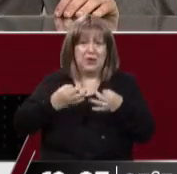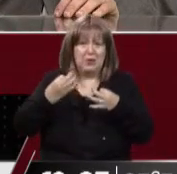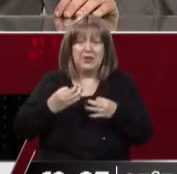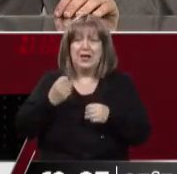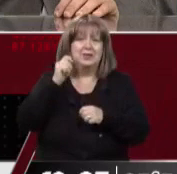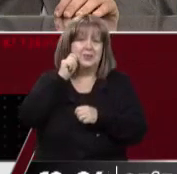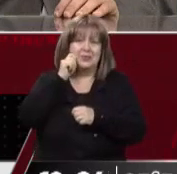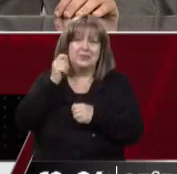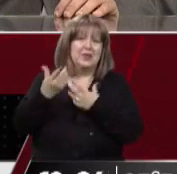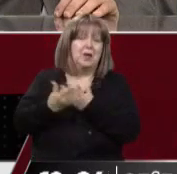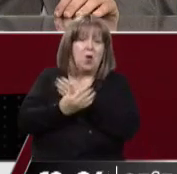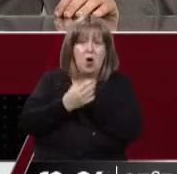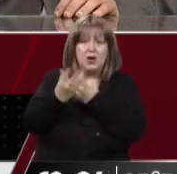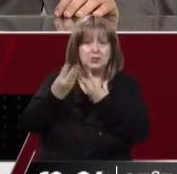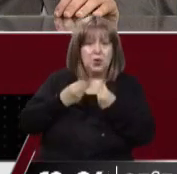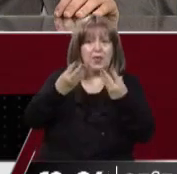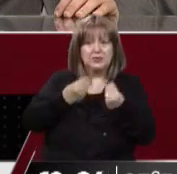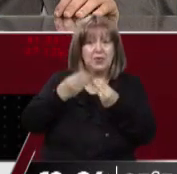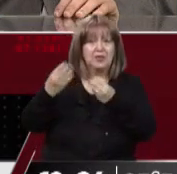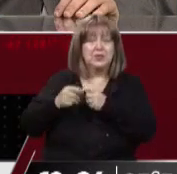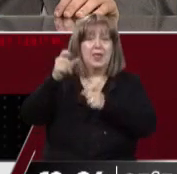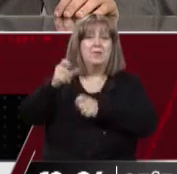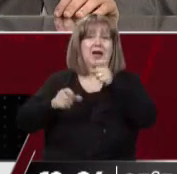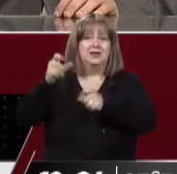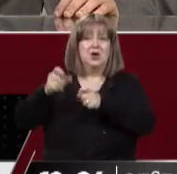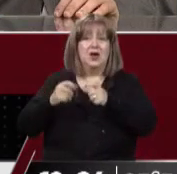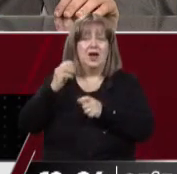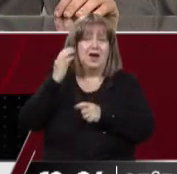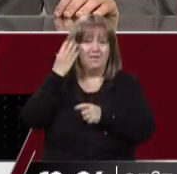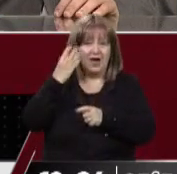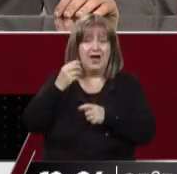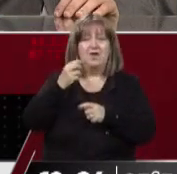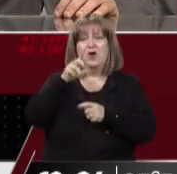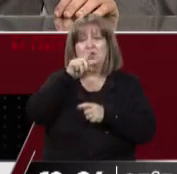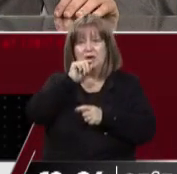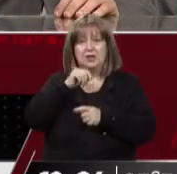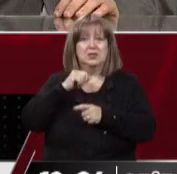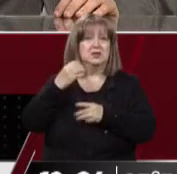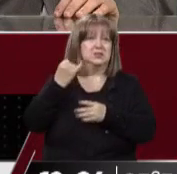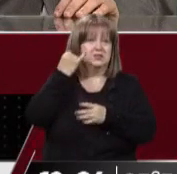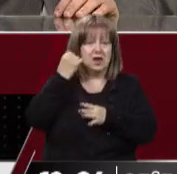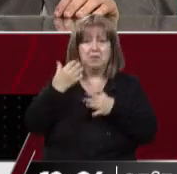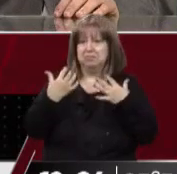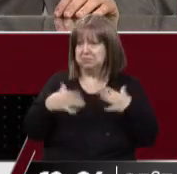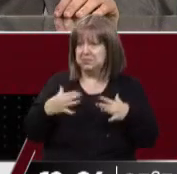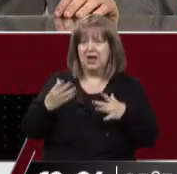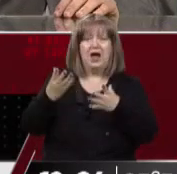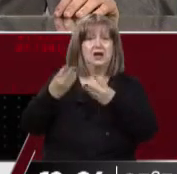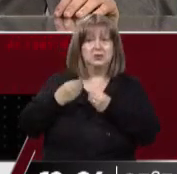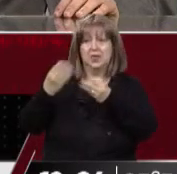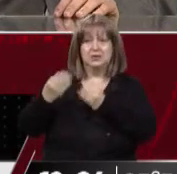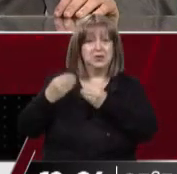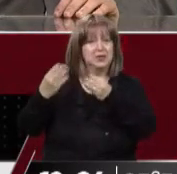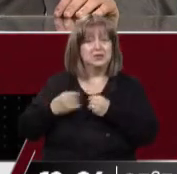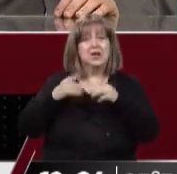idea cómo nos ayudó la gente en el camino, y sobre todo también las redes sociales, también arroba todo pedal, porque no solo que tenemos sponsors que nos acompañan,